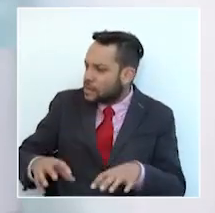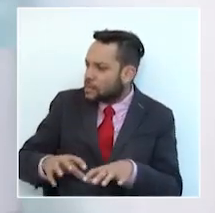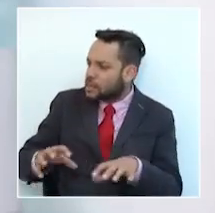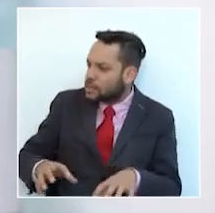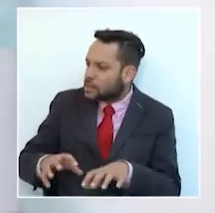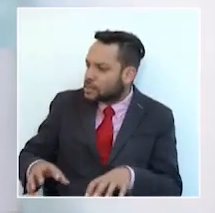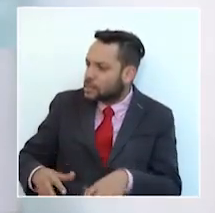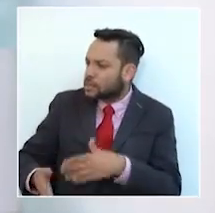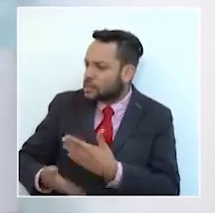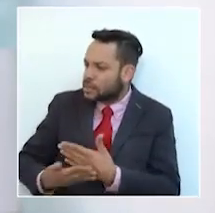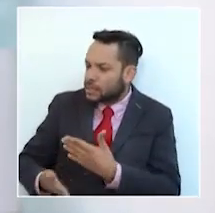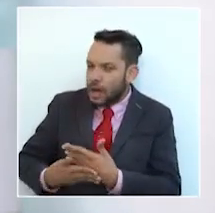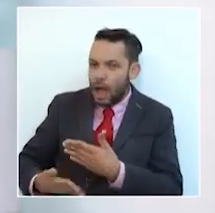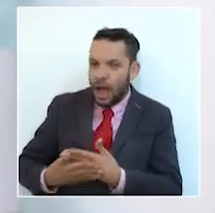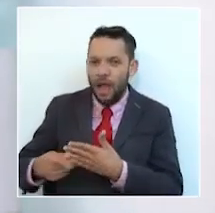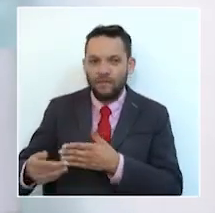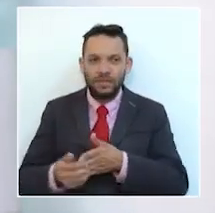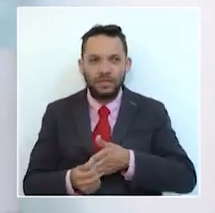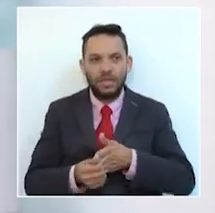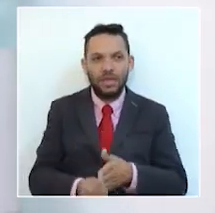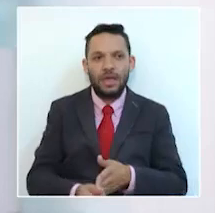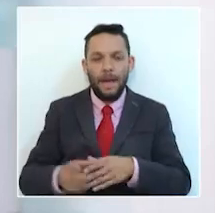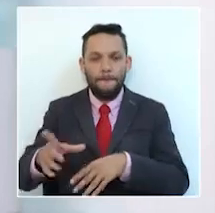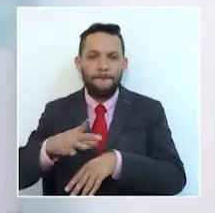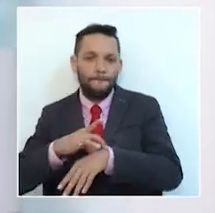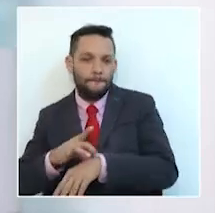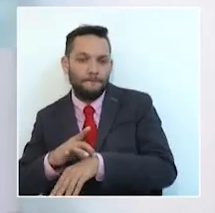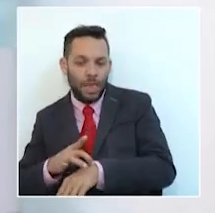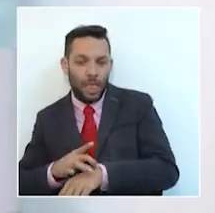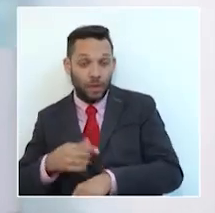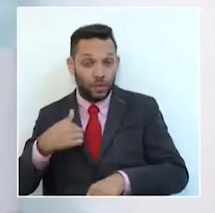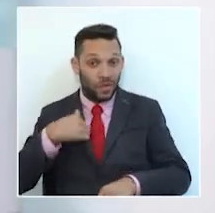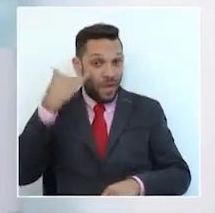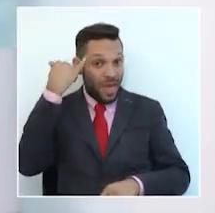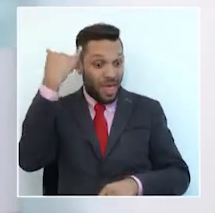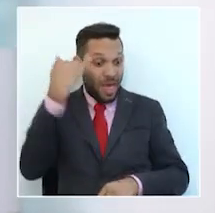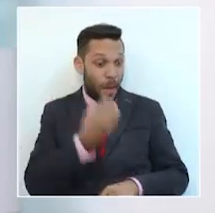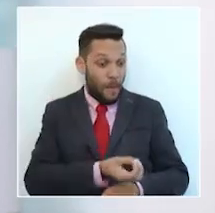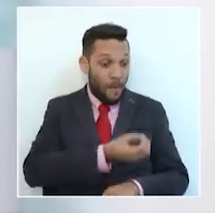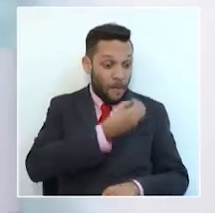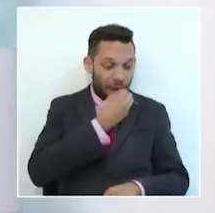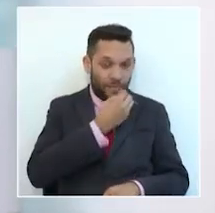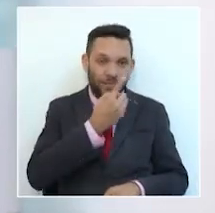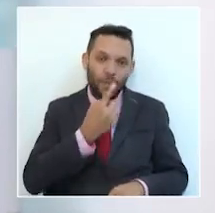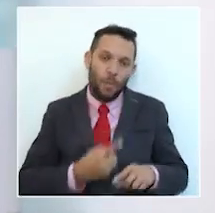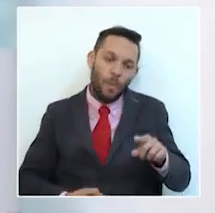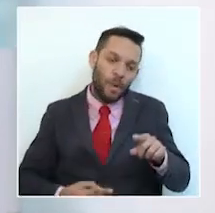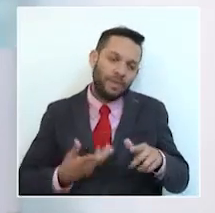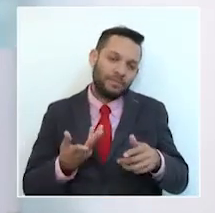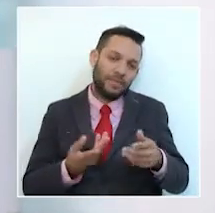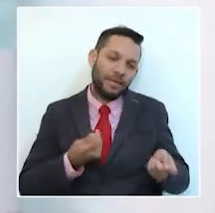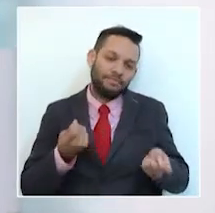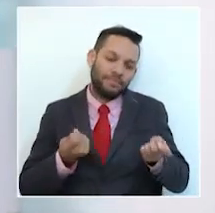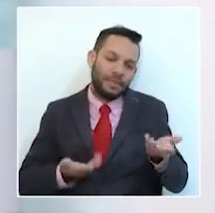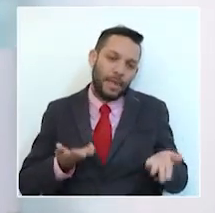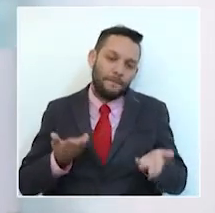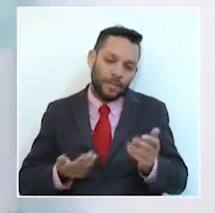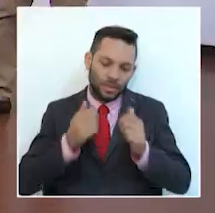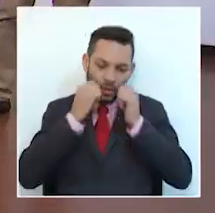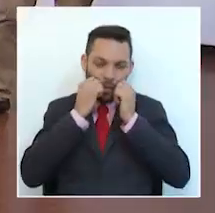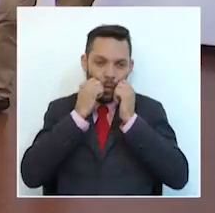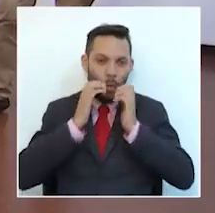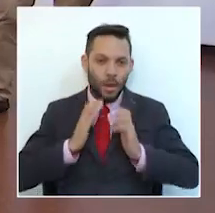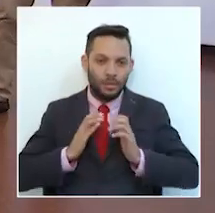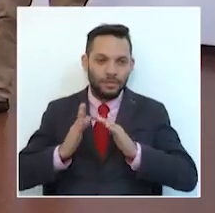beneficioso para una patología o no o no lo debe de utilizar por las condiciones que tienen fisiológicas o de otro tipo doctora